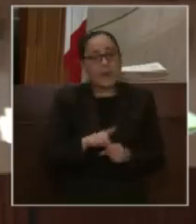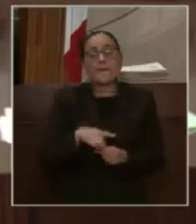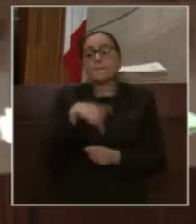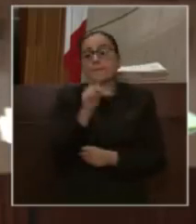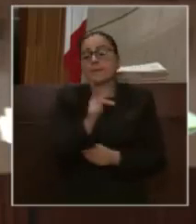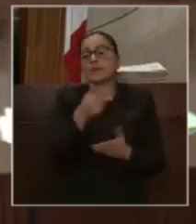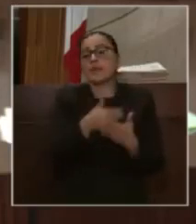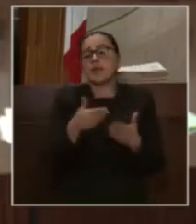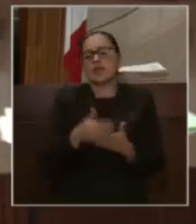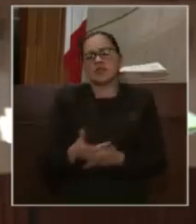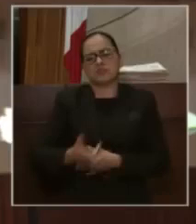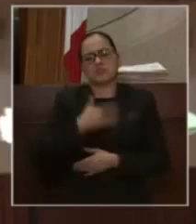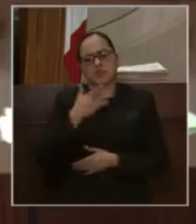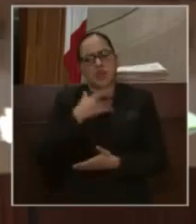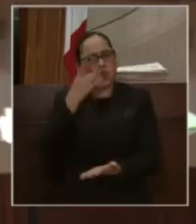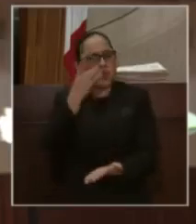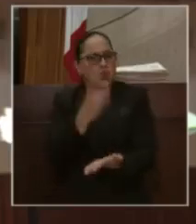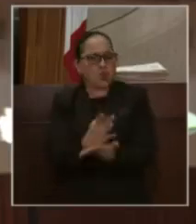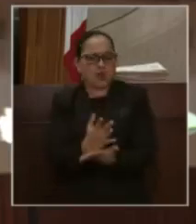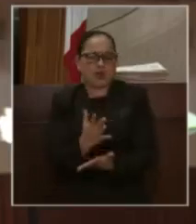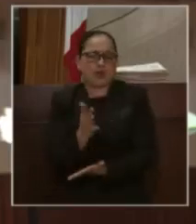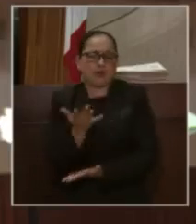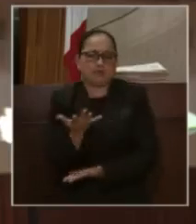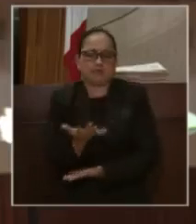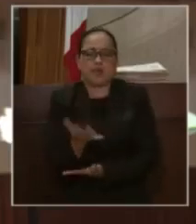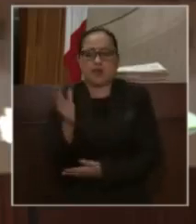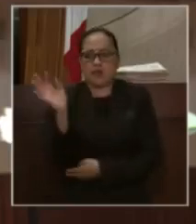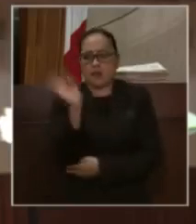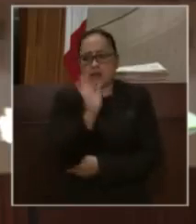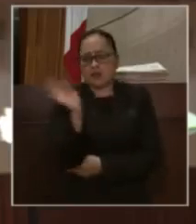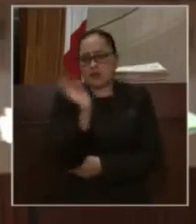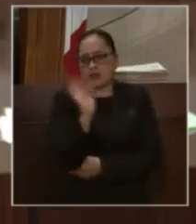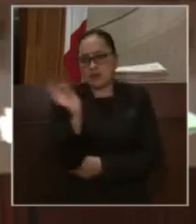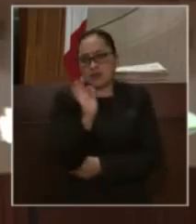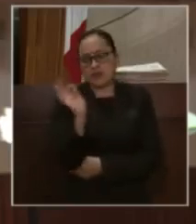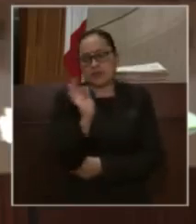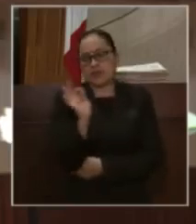sola inferencia o, insisto,